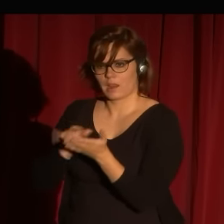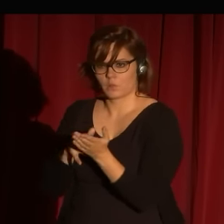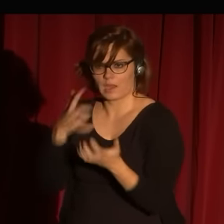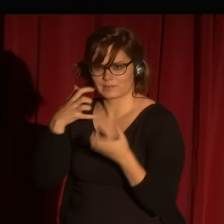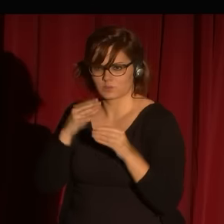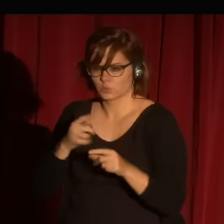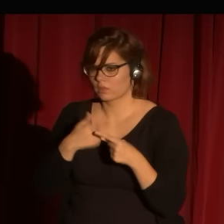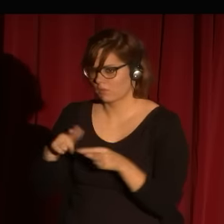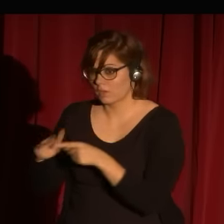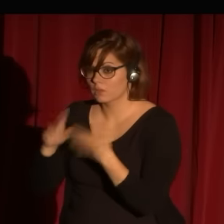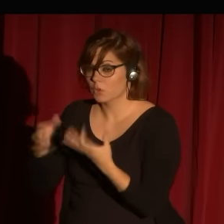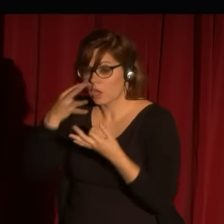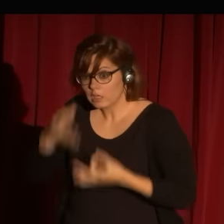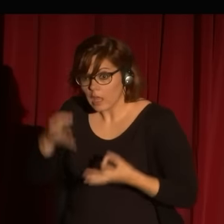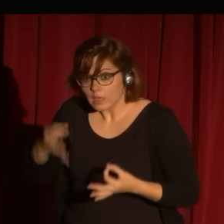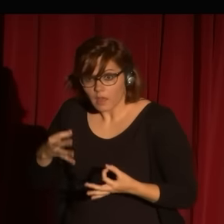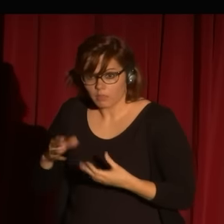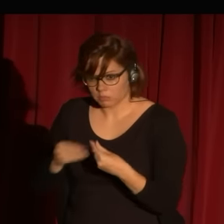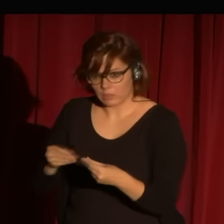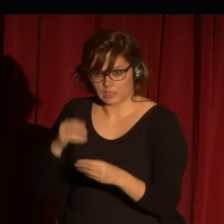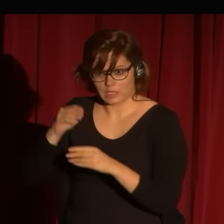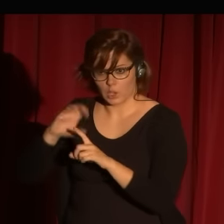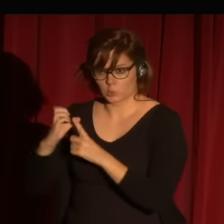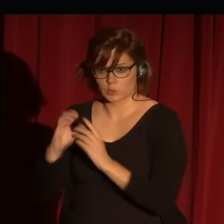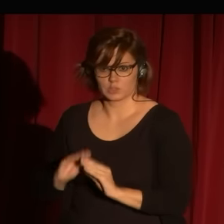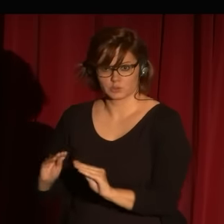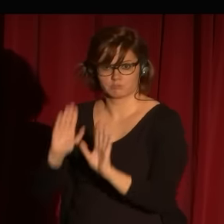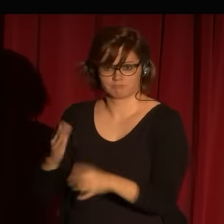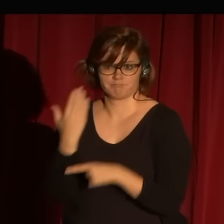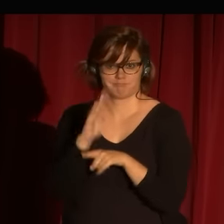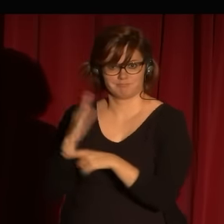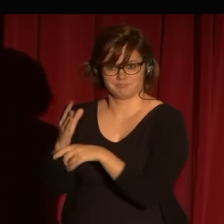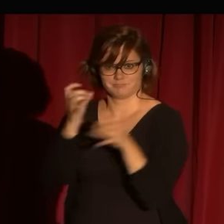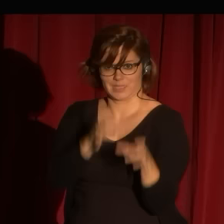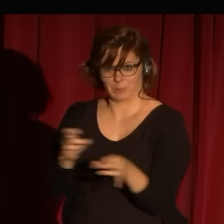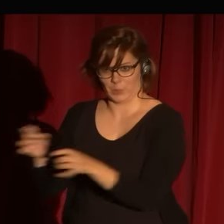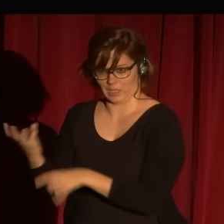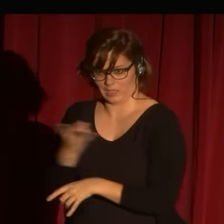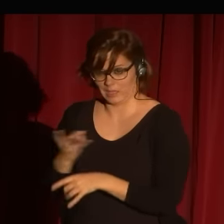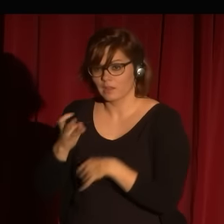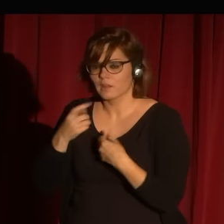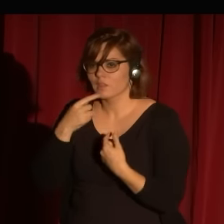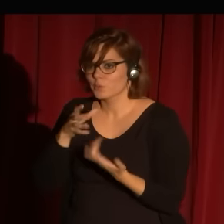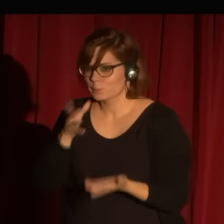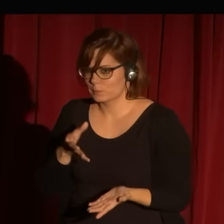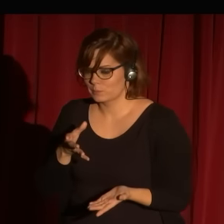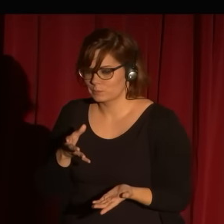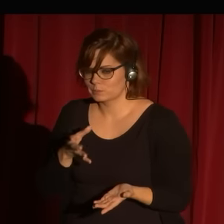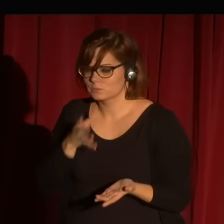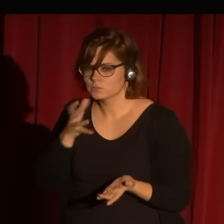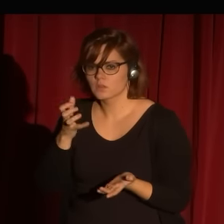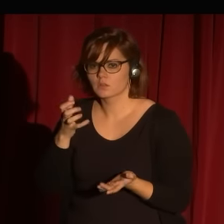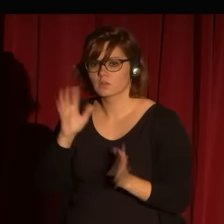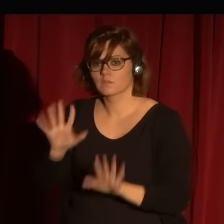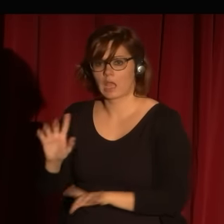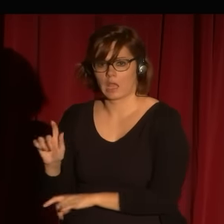es diferente Pero la realidad material y cultural que nos inspira es exactamente la misma y digo eso porque me parece que el éxito